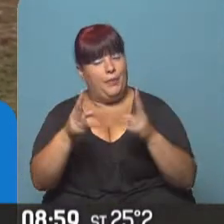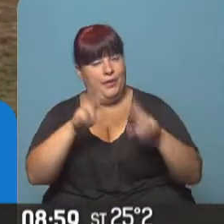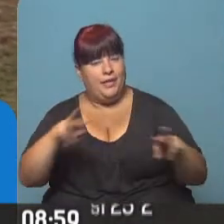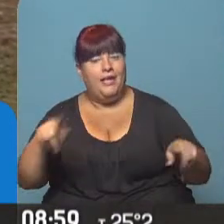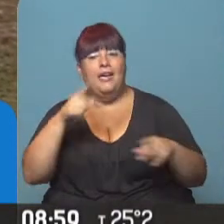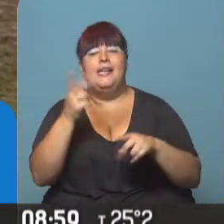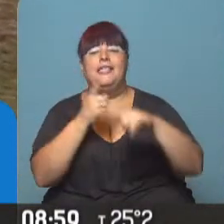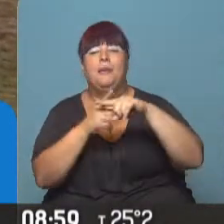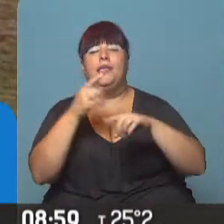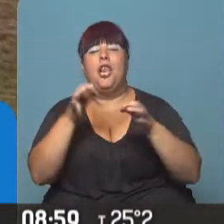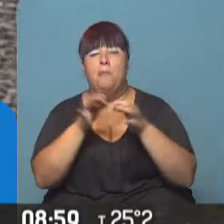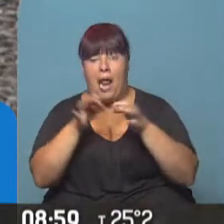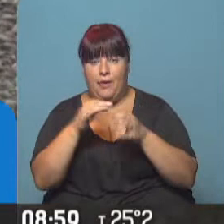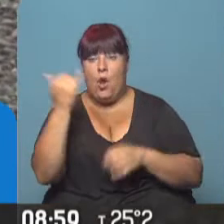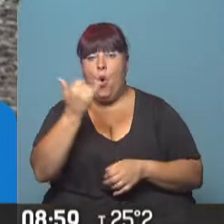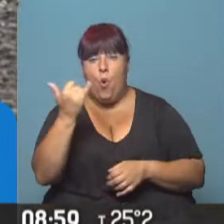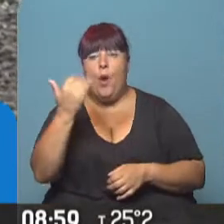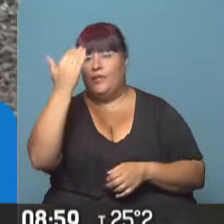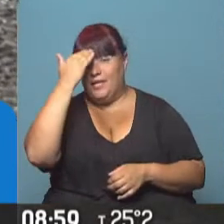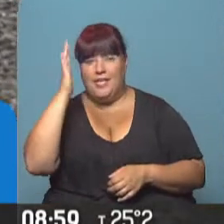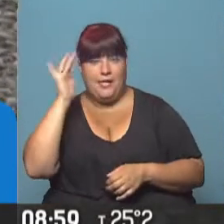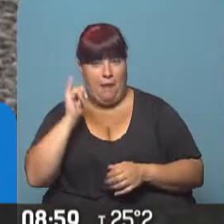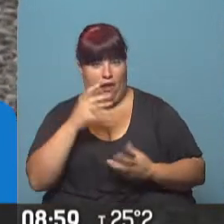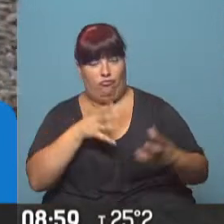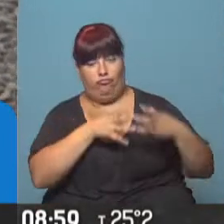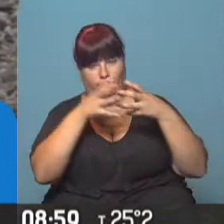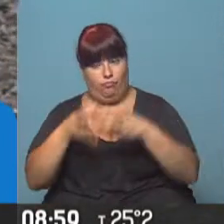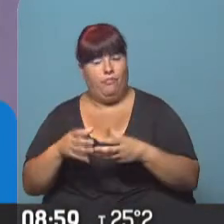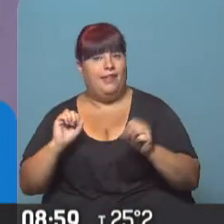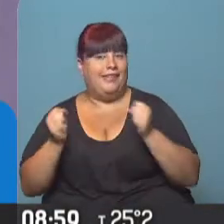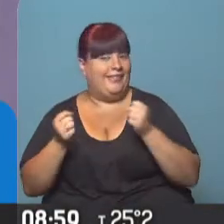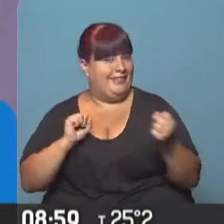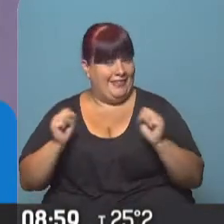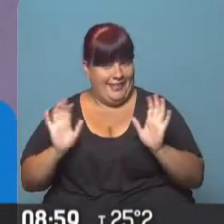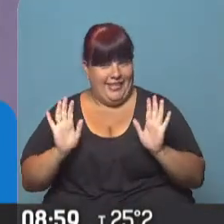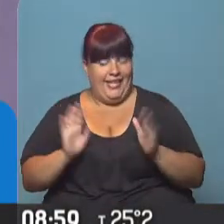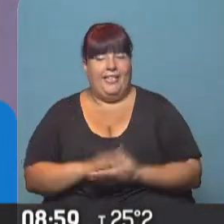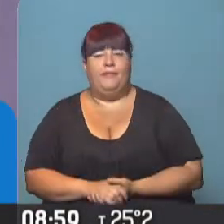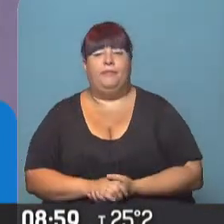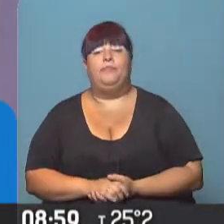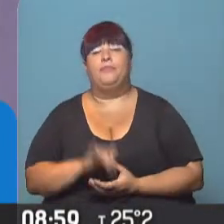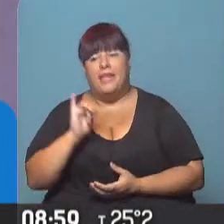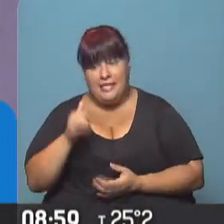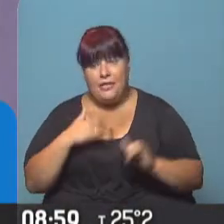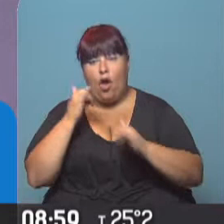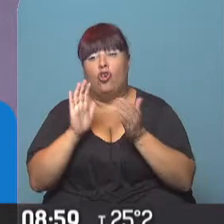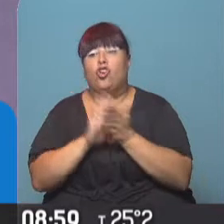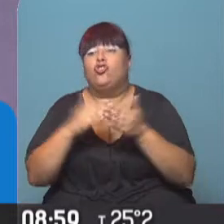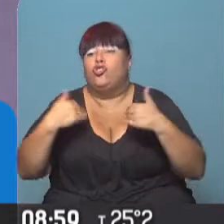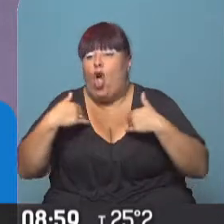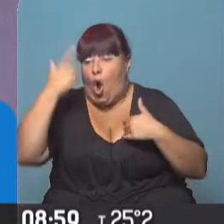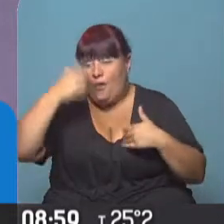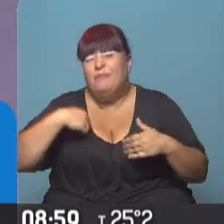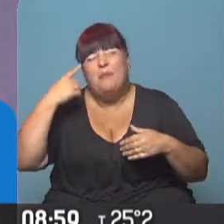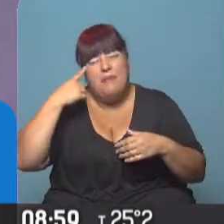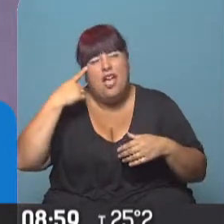el cementerio de malvinas el jueves 15 de marzo con mucha ansiedad si lo que te puedo decir en lo personal y